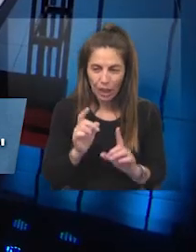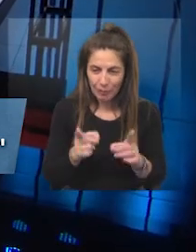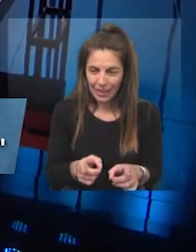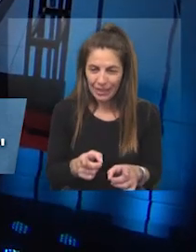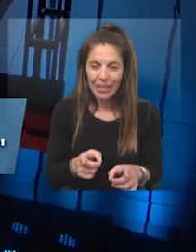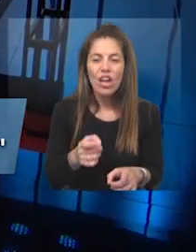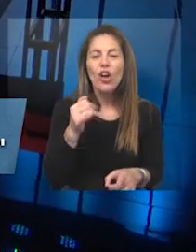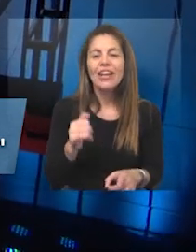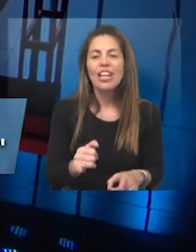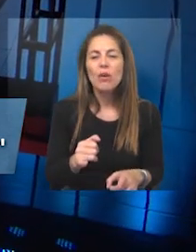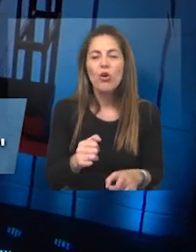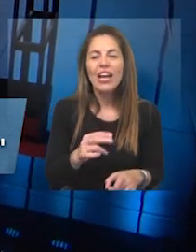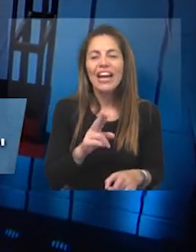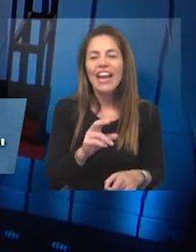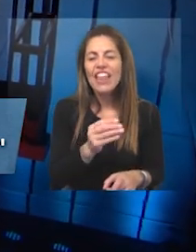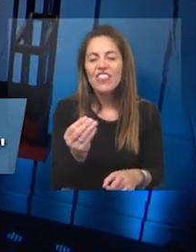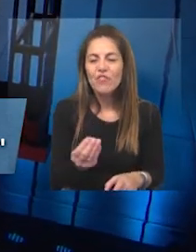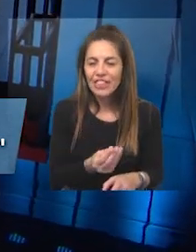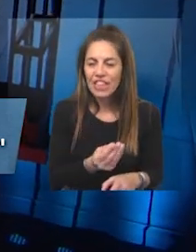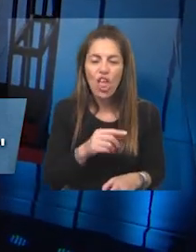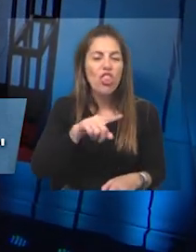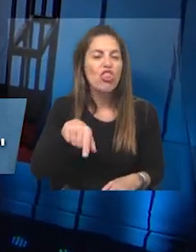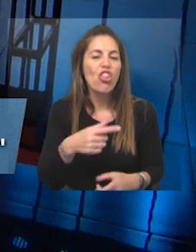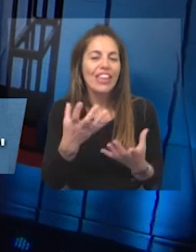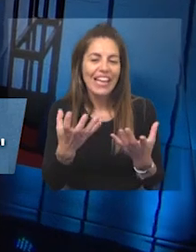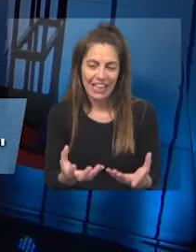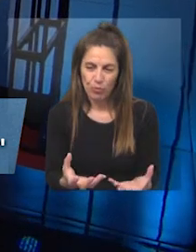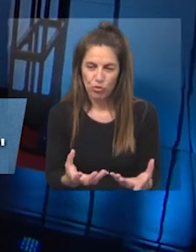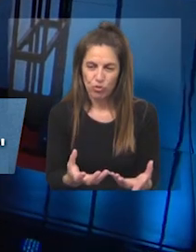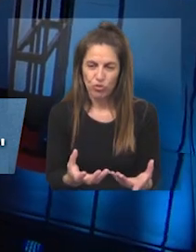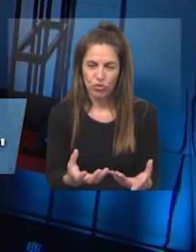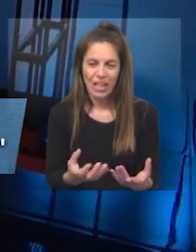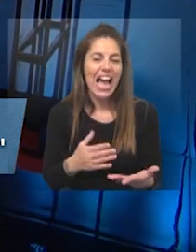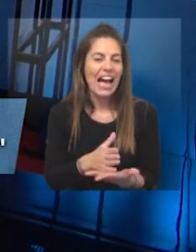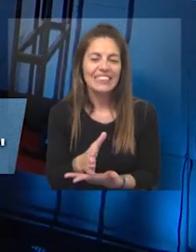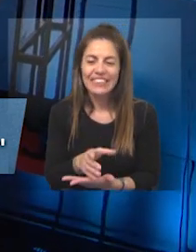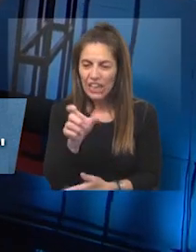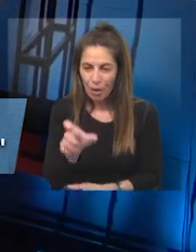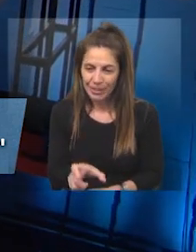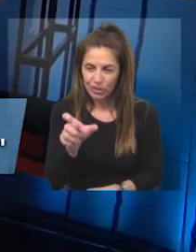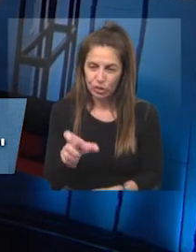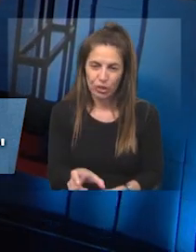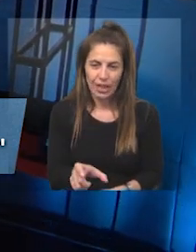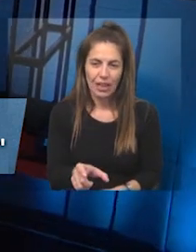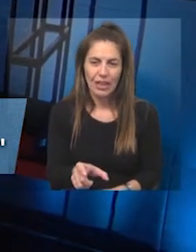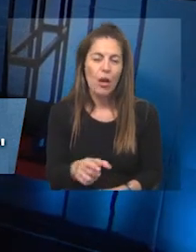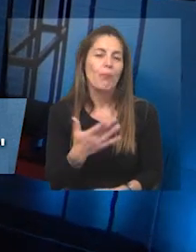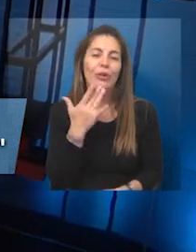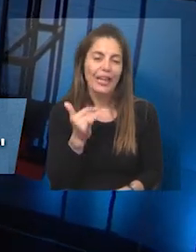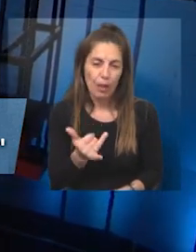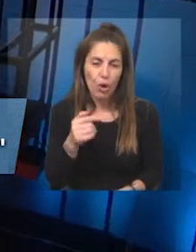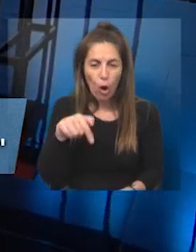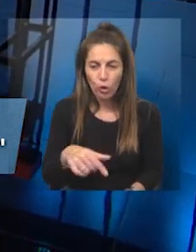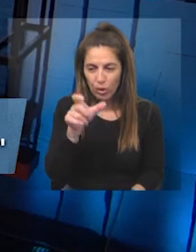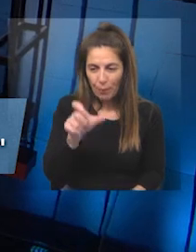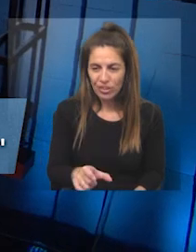que redefinir es queremos este asistir a estas personas porque te pongo un ejemplo hoy